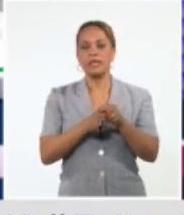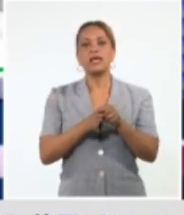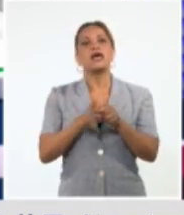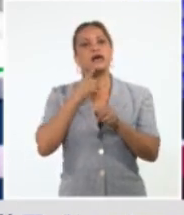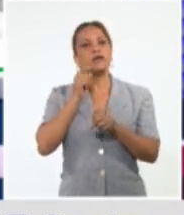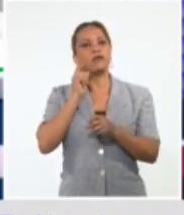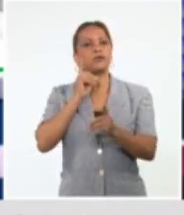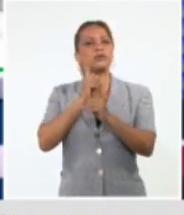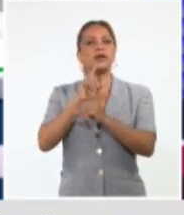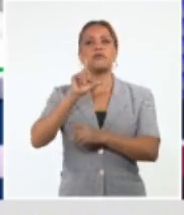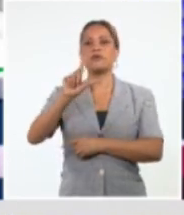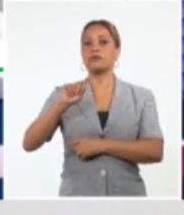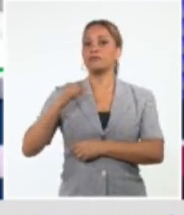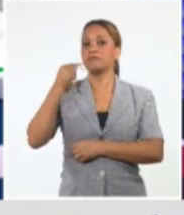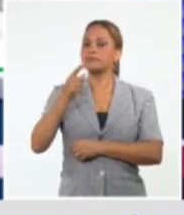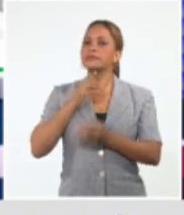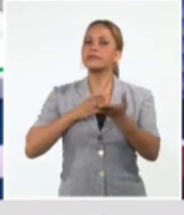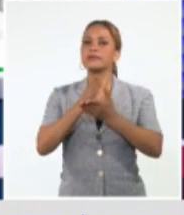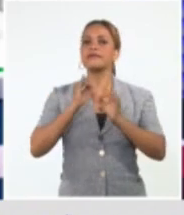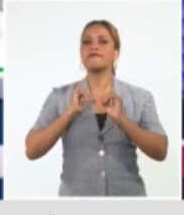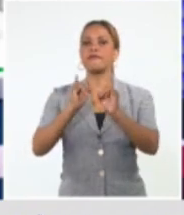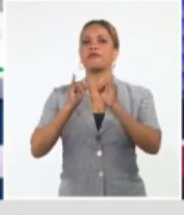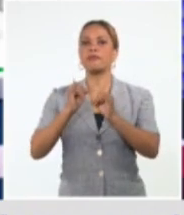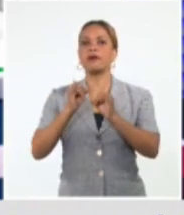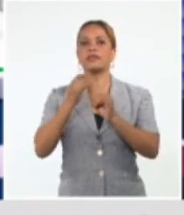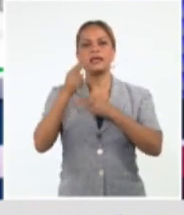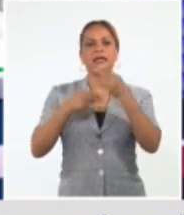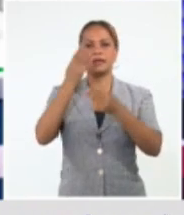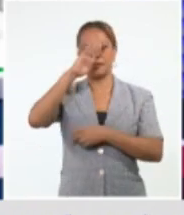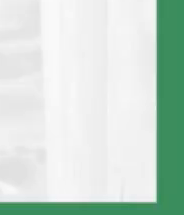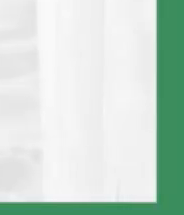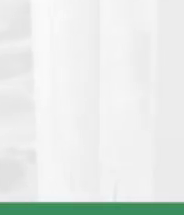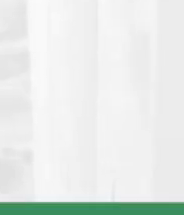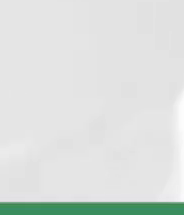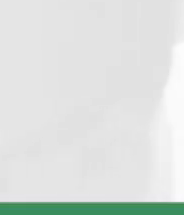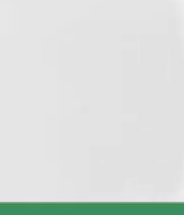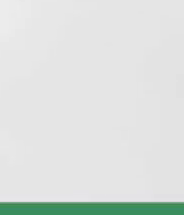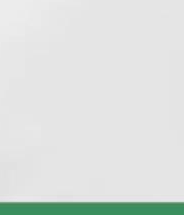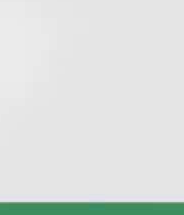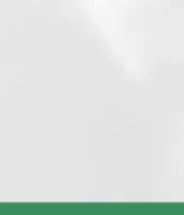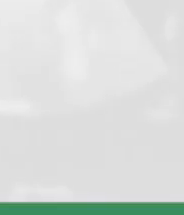lunes para seguirle contando lo que hace Cuba por la salud de su población. Muy buenos días.